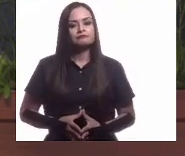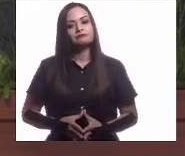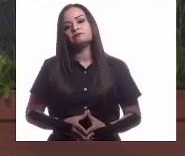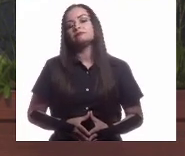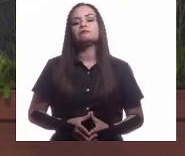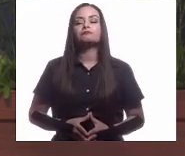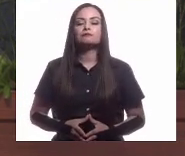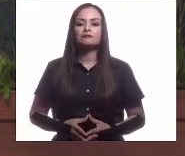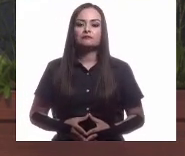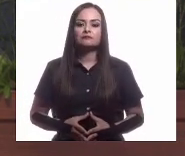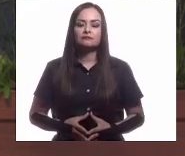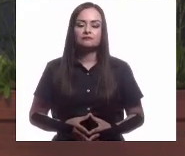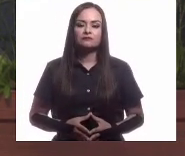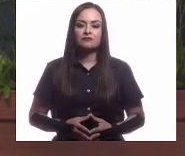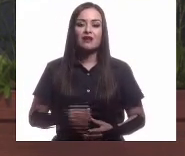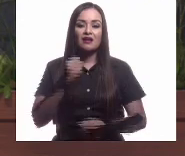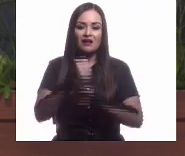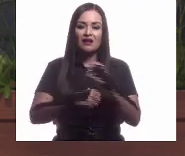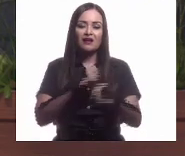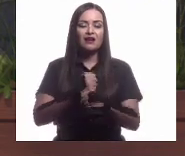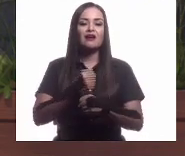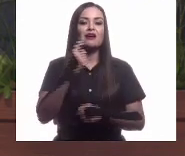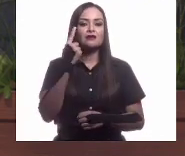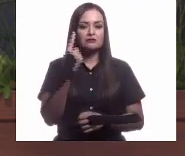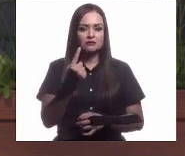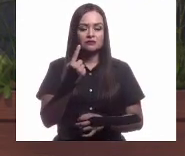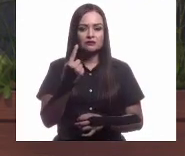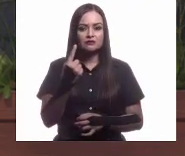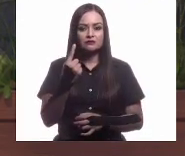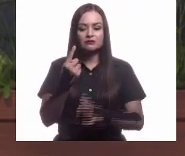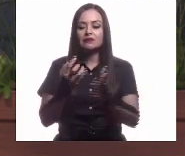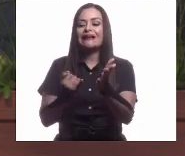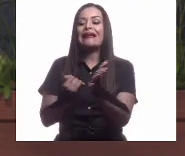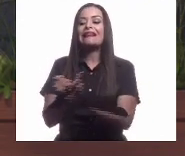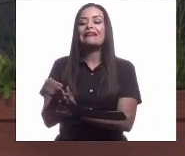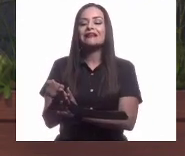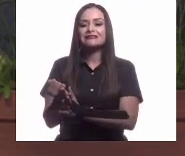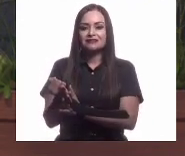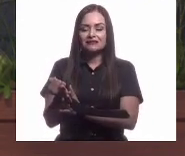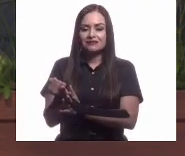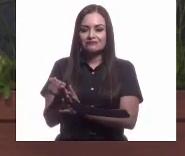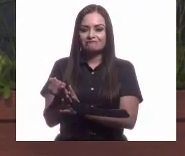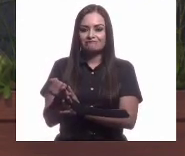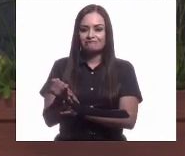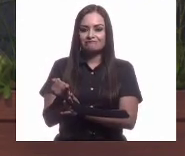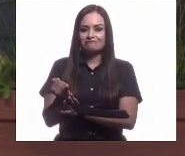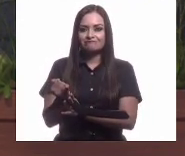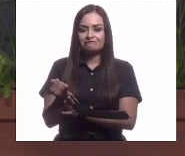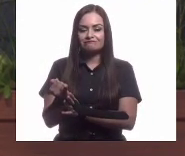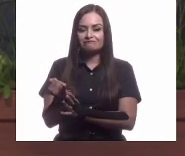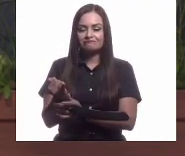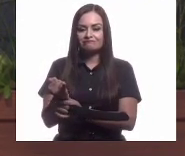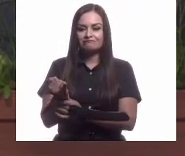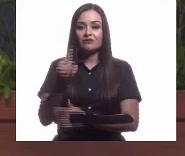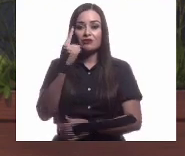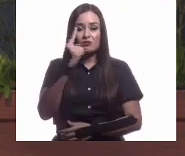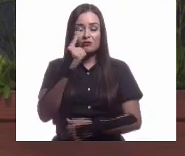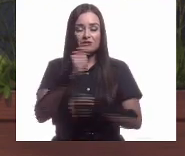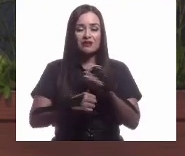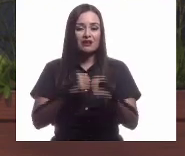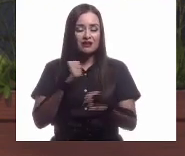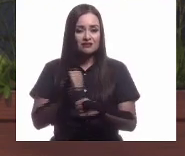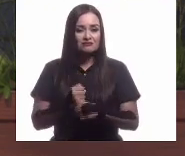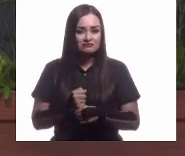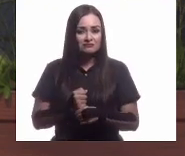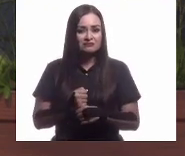Les llevó un año asumir su decisión, un año sin legislar, un